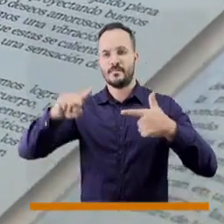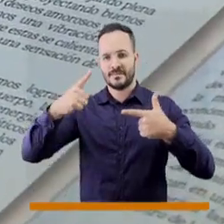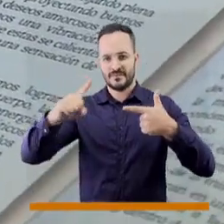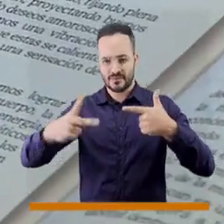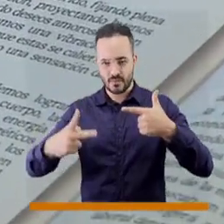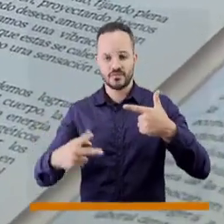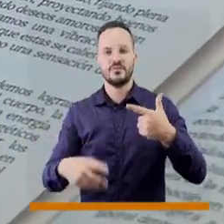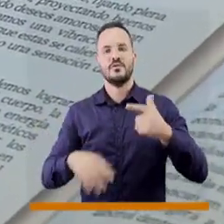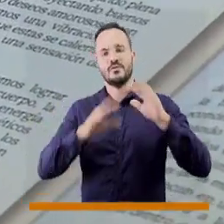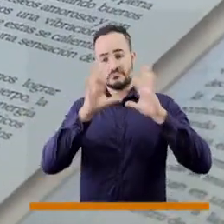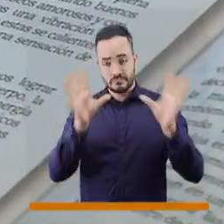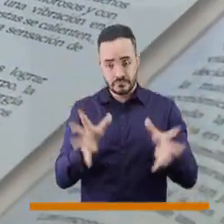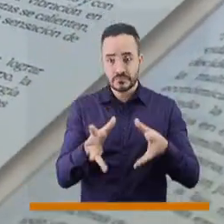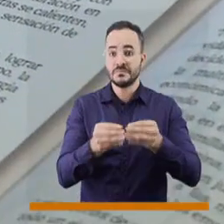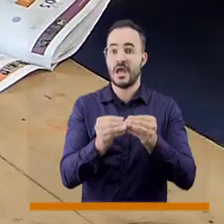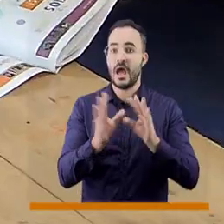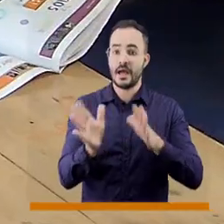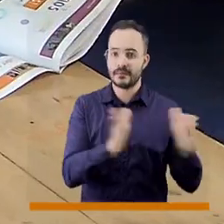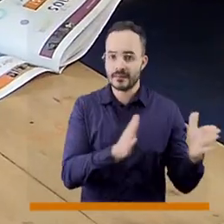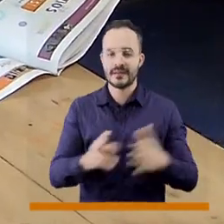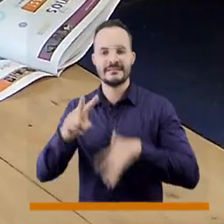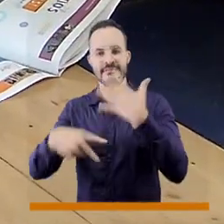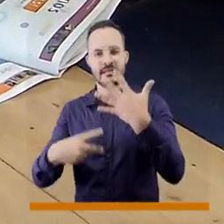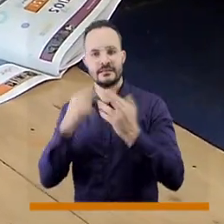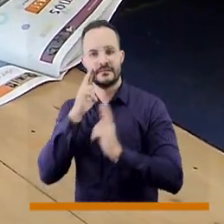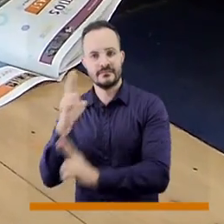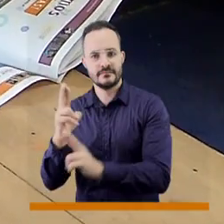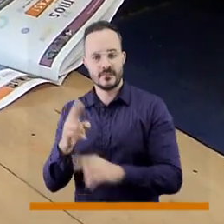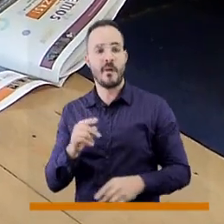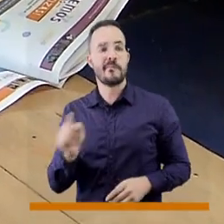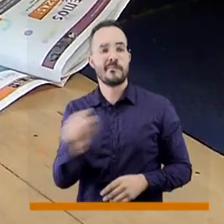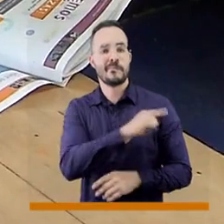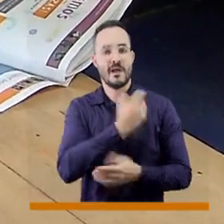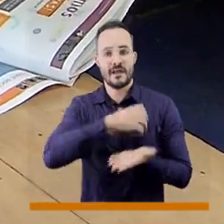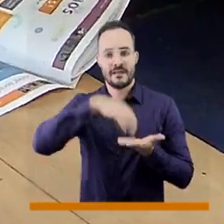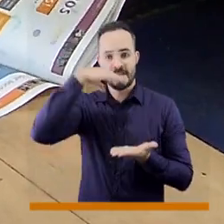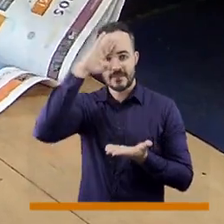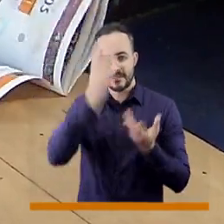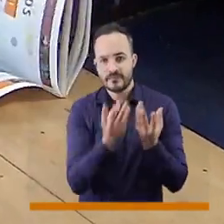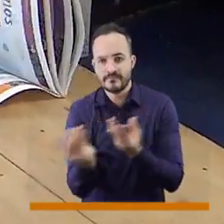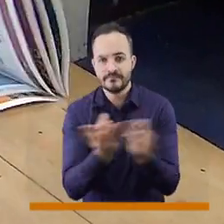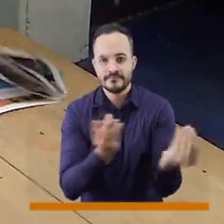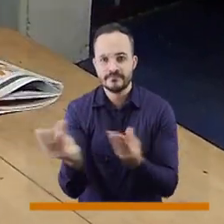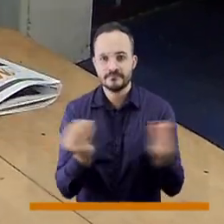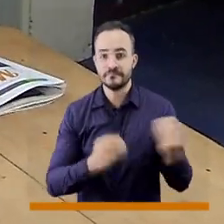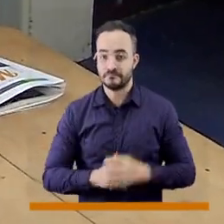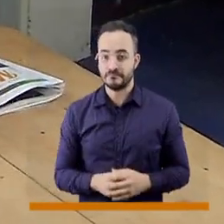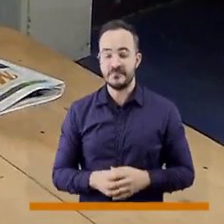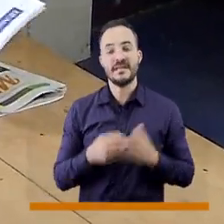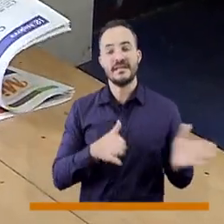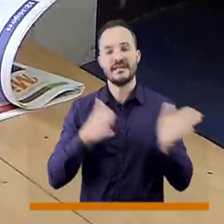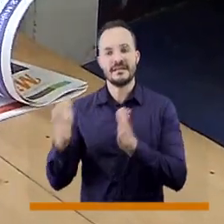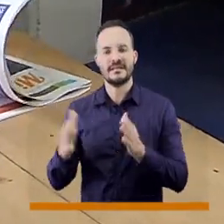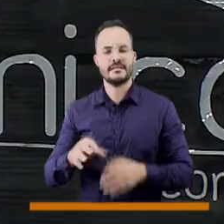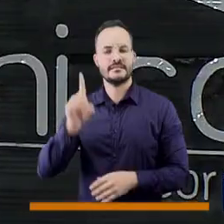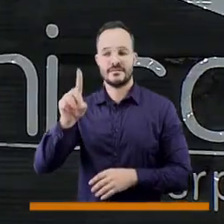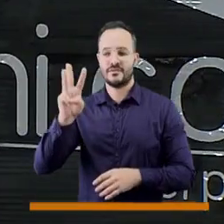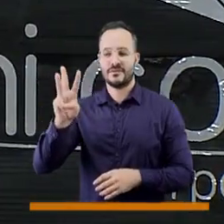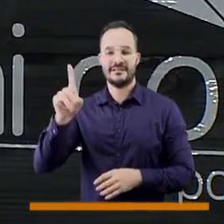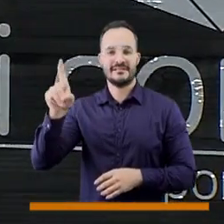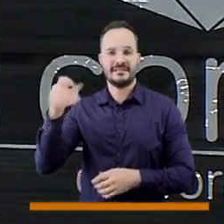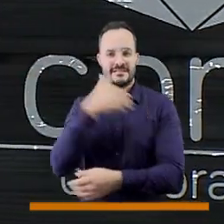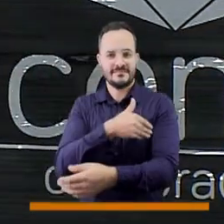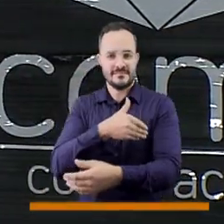7 reconocimientos en los cuales se suman diferentes dependencias de la Alcaldía de Medellín. Y en total tenemos una bolsa